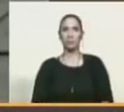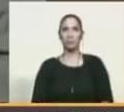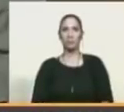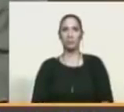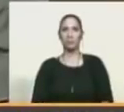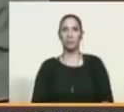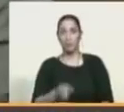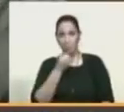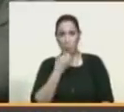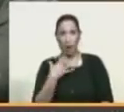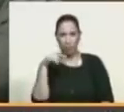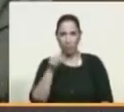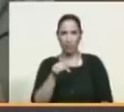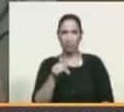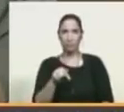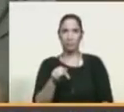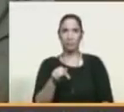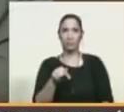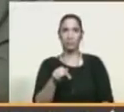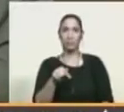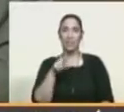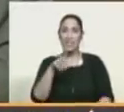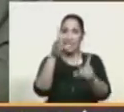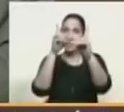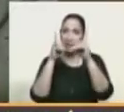Lo bueno de esto es que